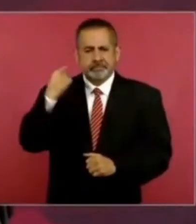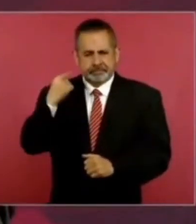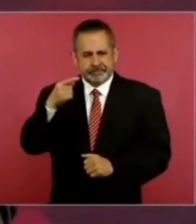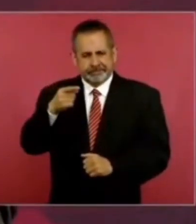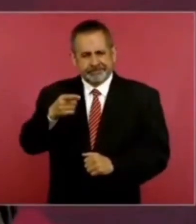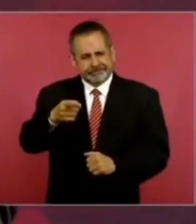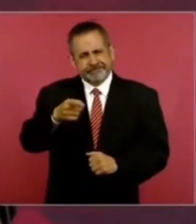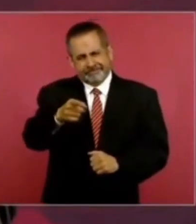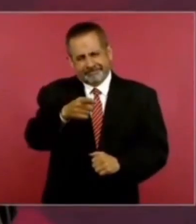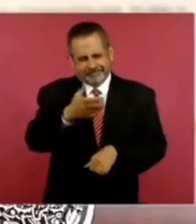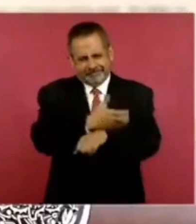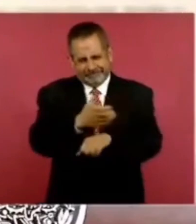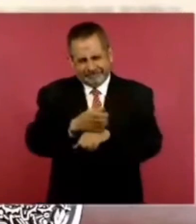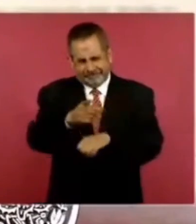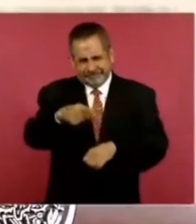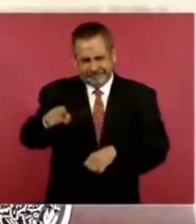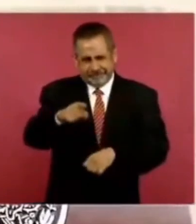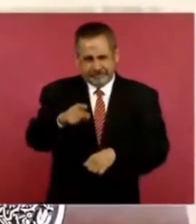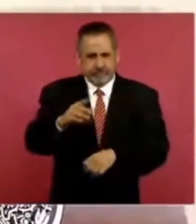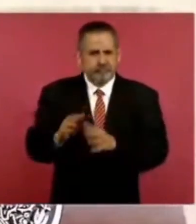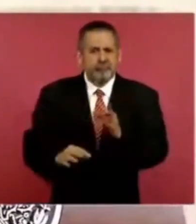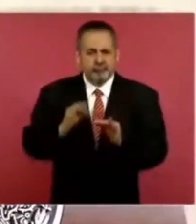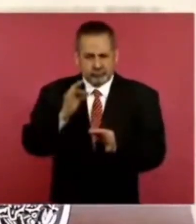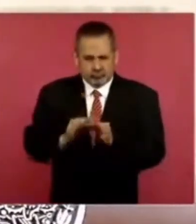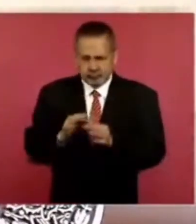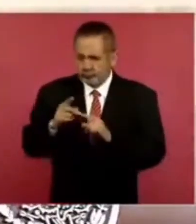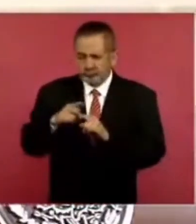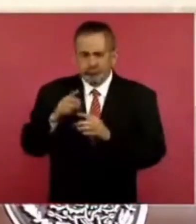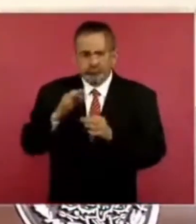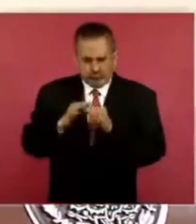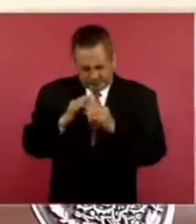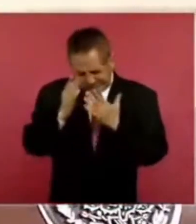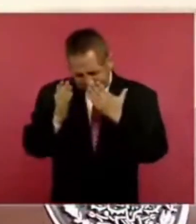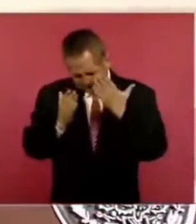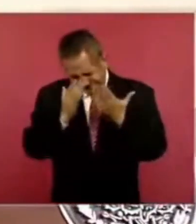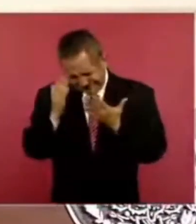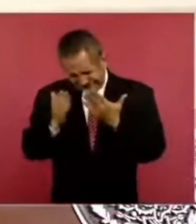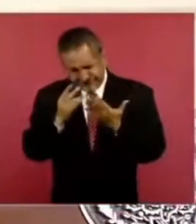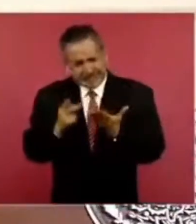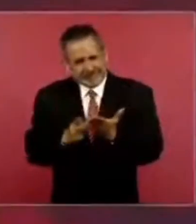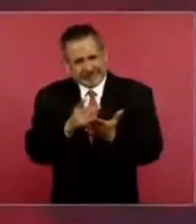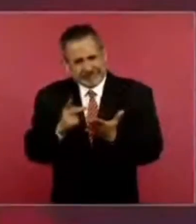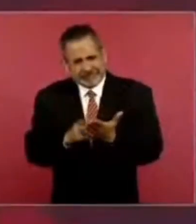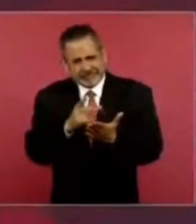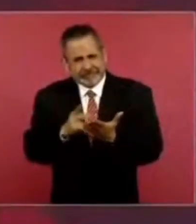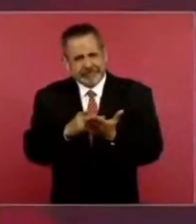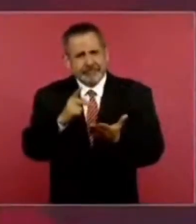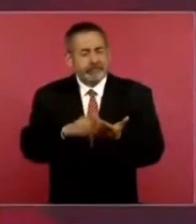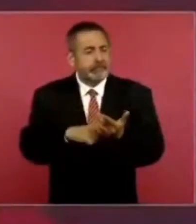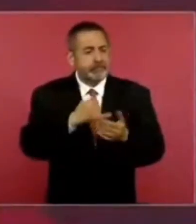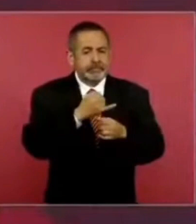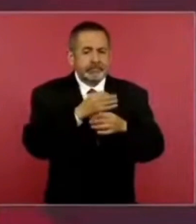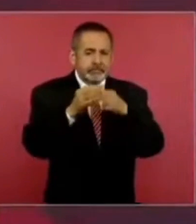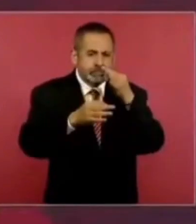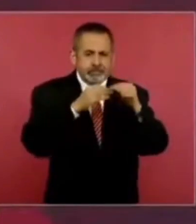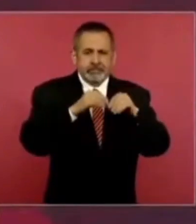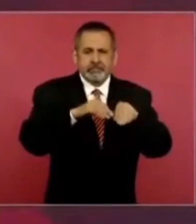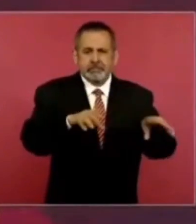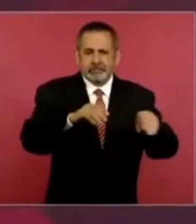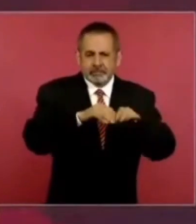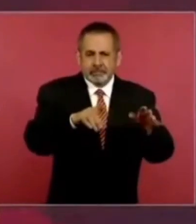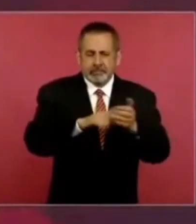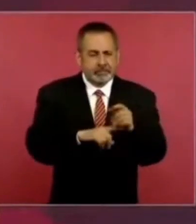ustedes cumplió con la tarea de revisar cuántas veces en los informes